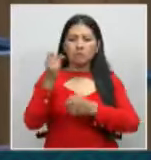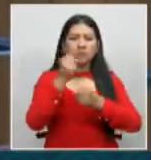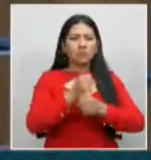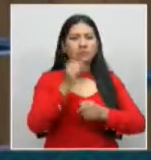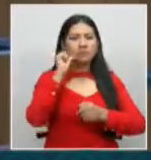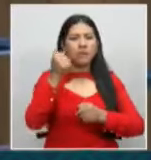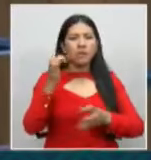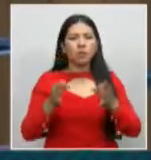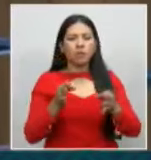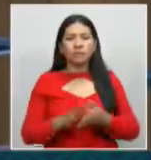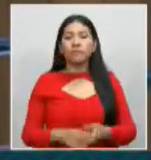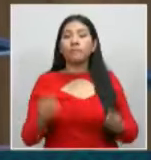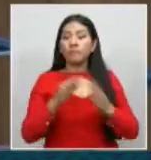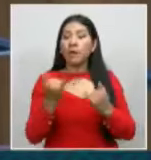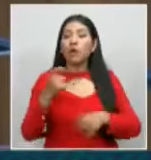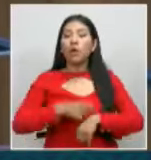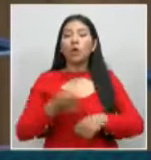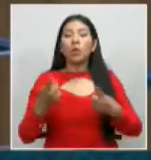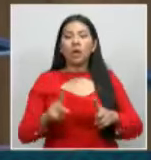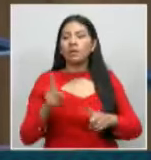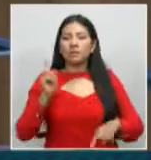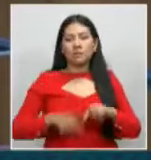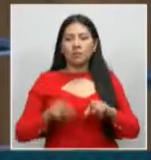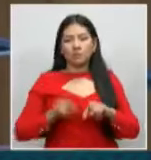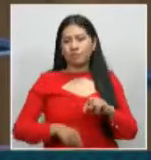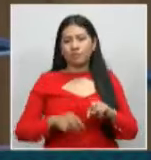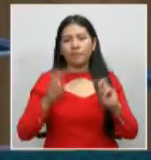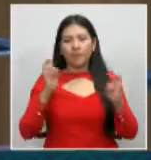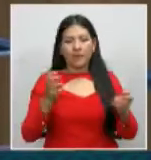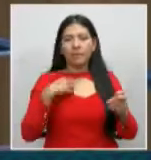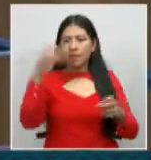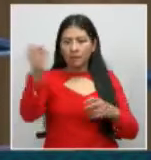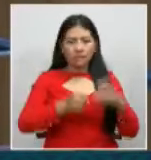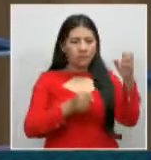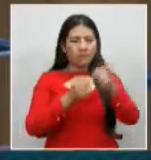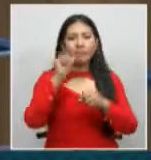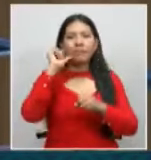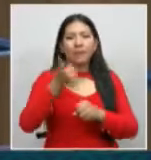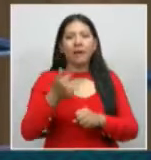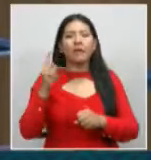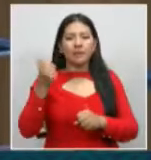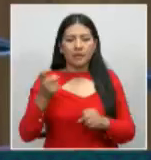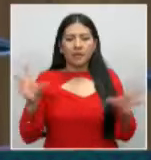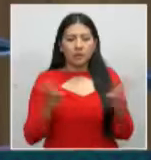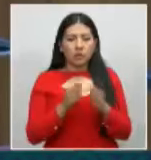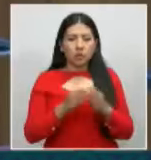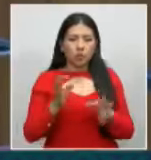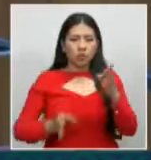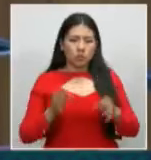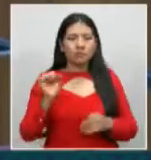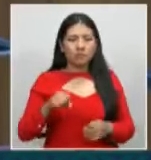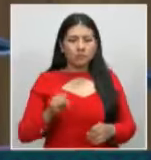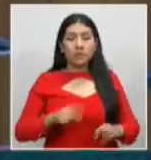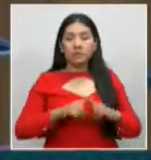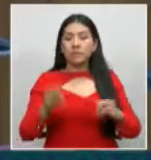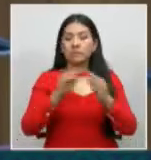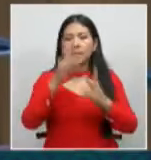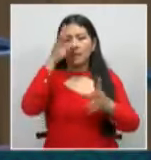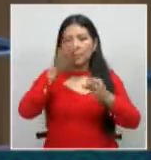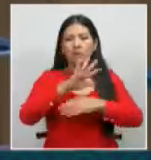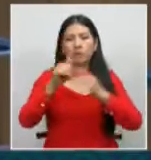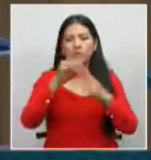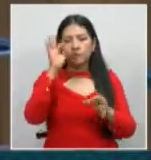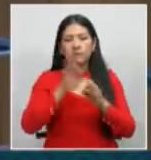Por cuestiones de seguridad no le vamos a decir la hora, evidentemente, sin embargo debemos dar cumplimiento fiel a lo que determinan los administradores de